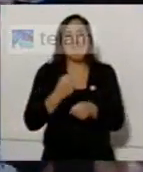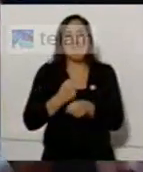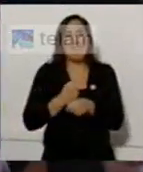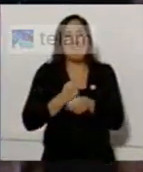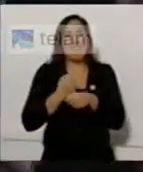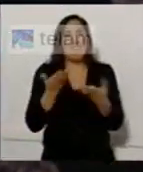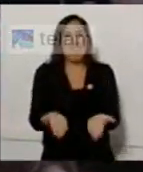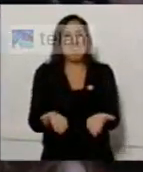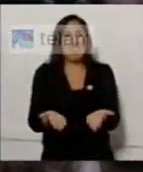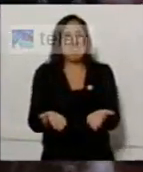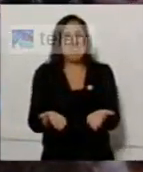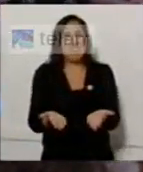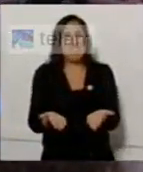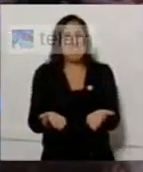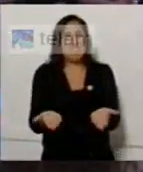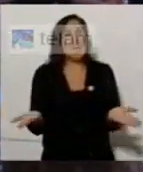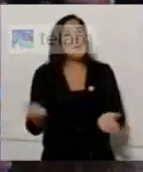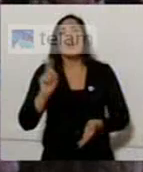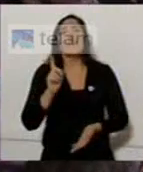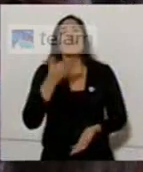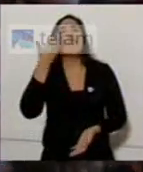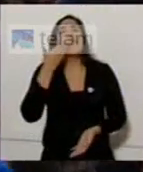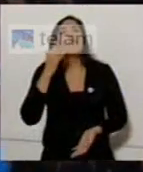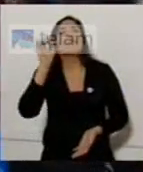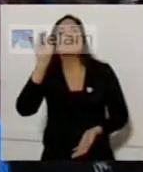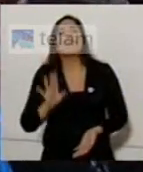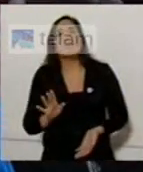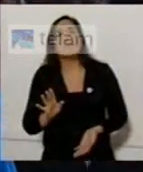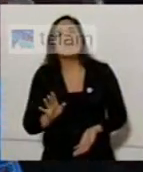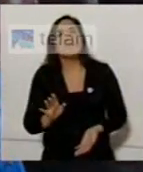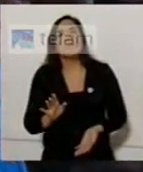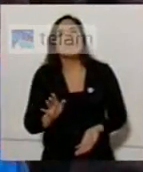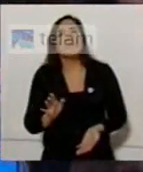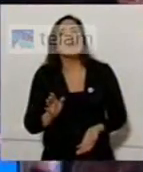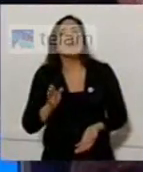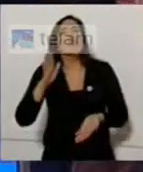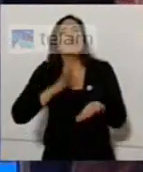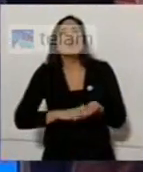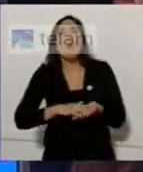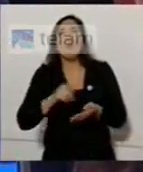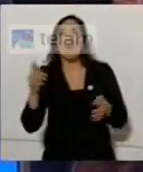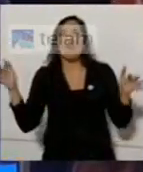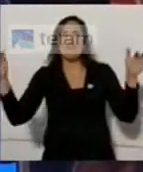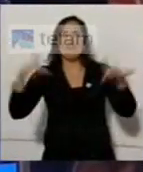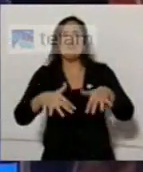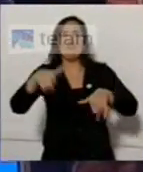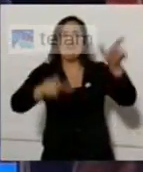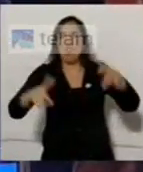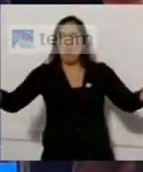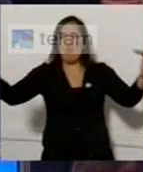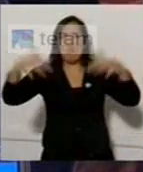refiero no solamente a los que están en esta plaza.